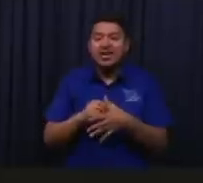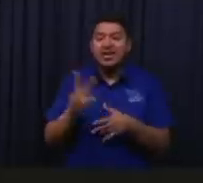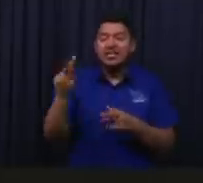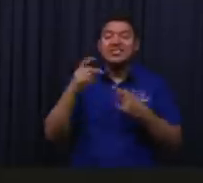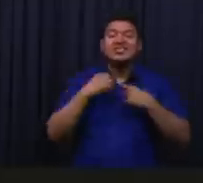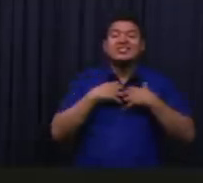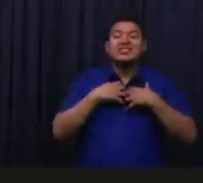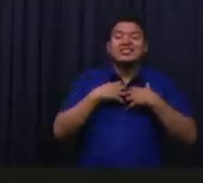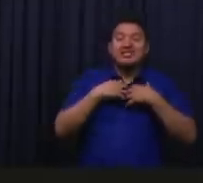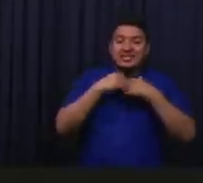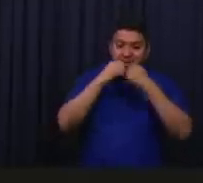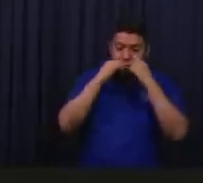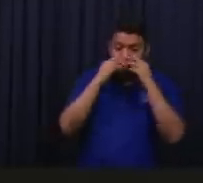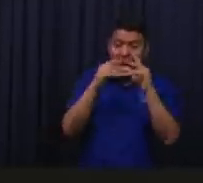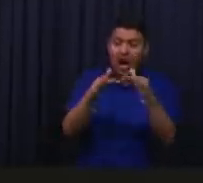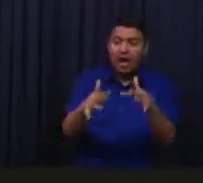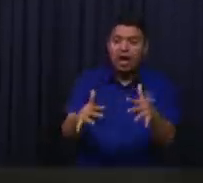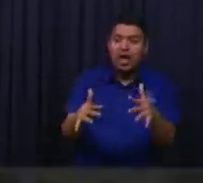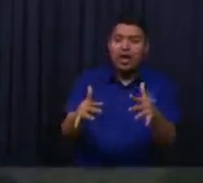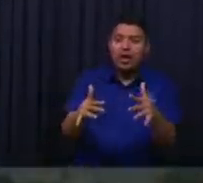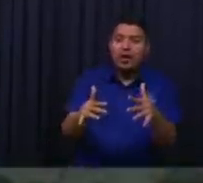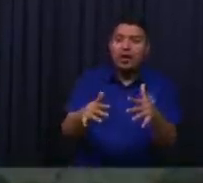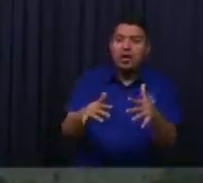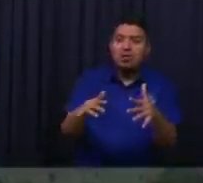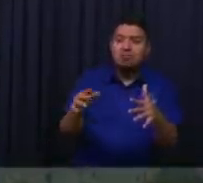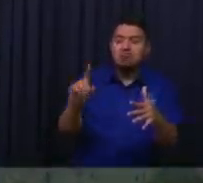¿qué? No heredan.